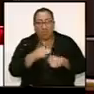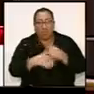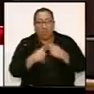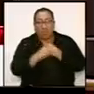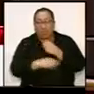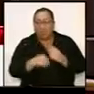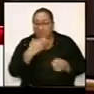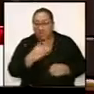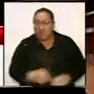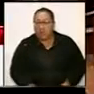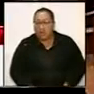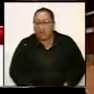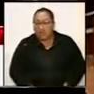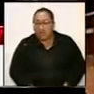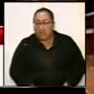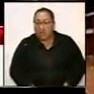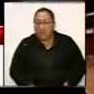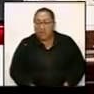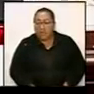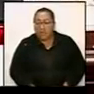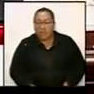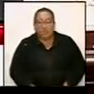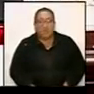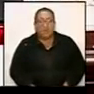Nuestro país. Gracias, presidente.